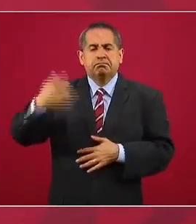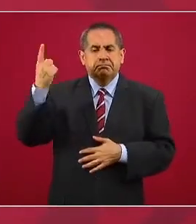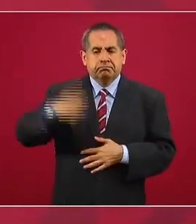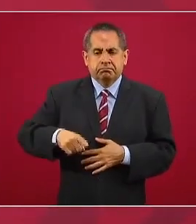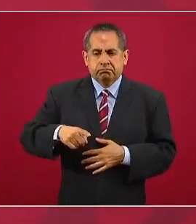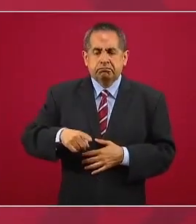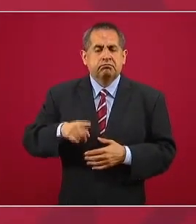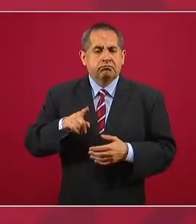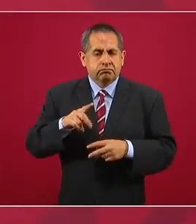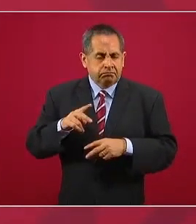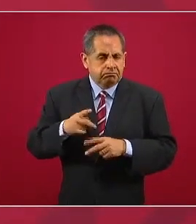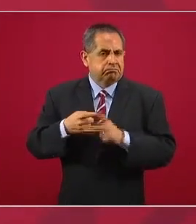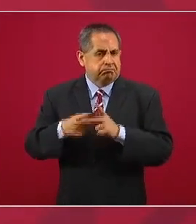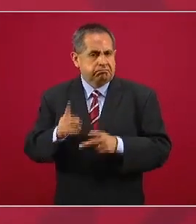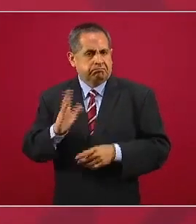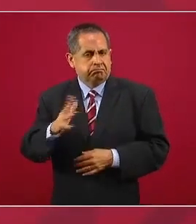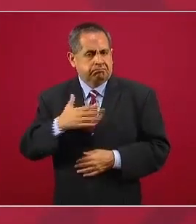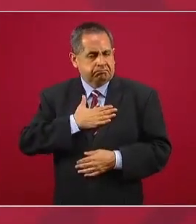hay justicia,